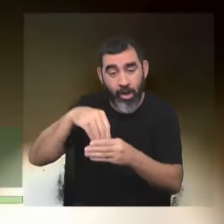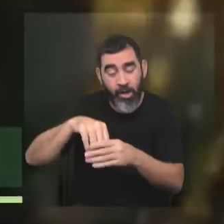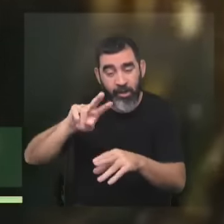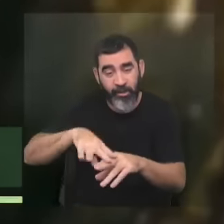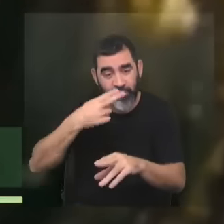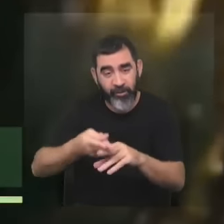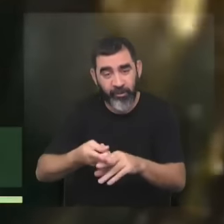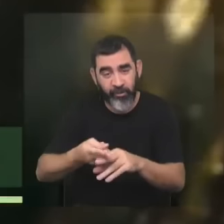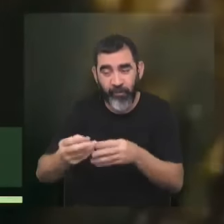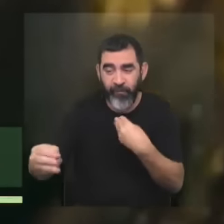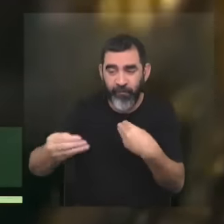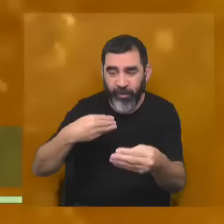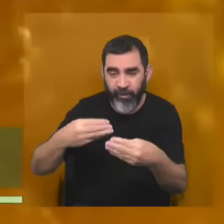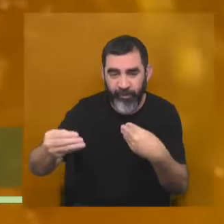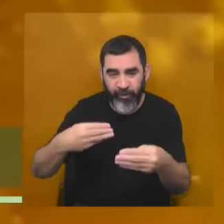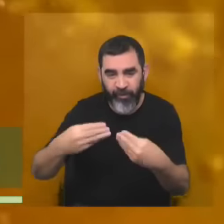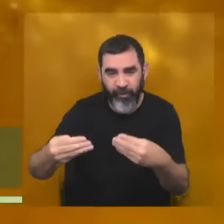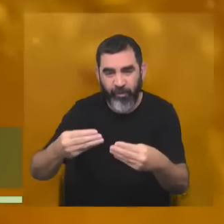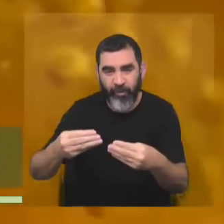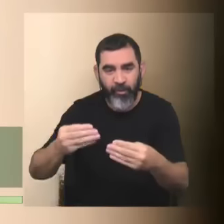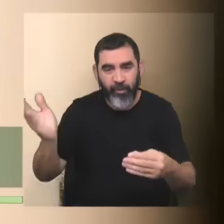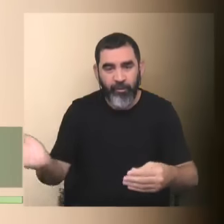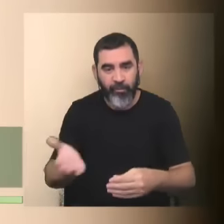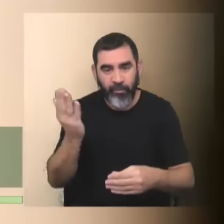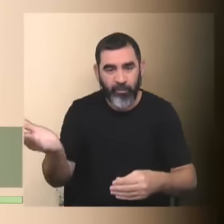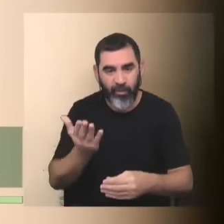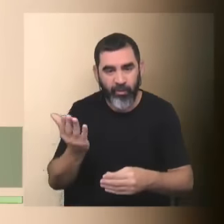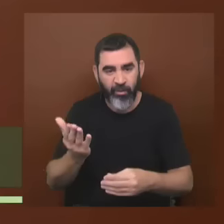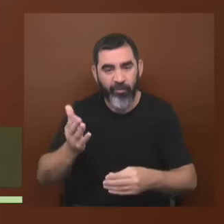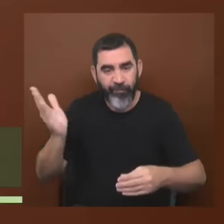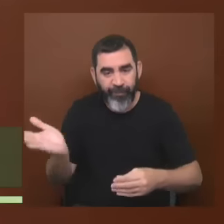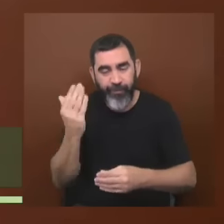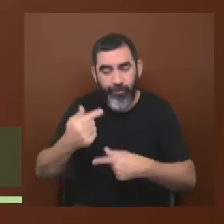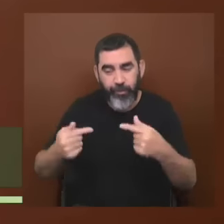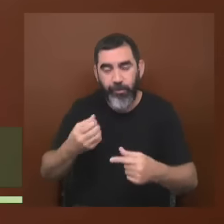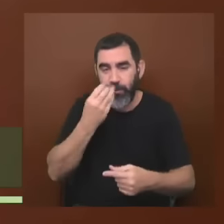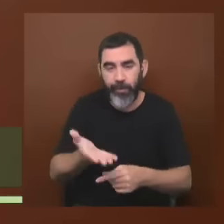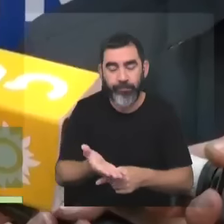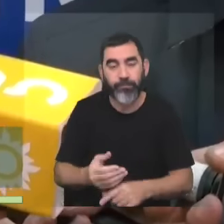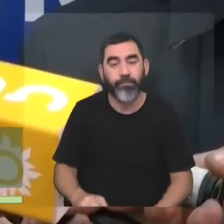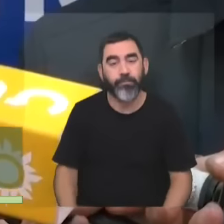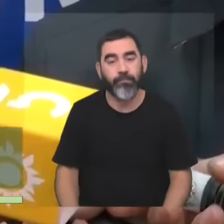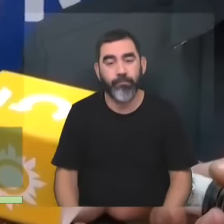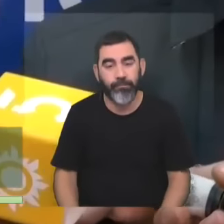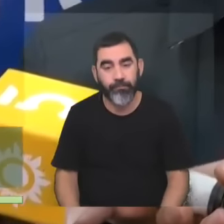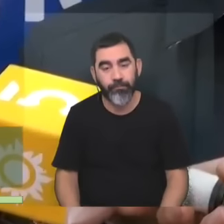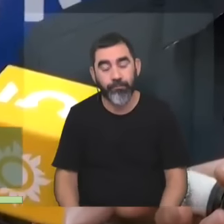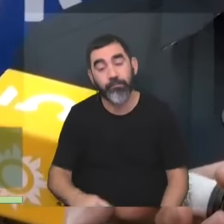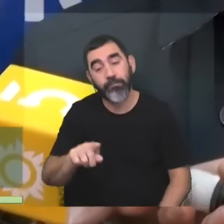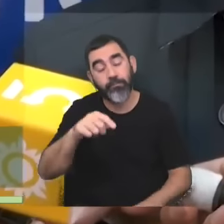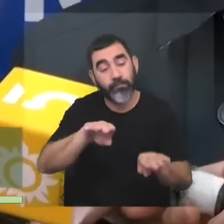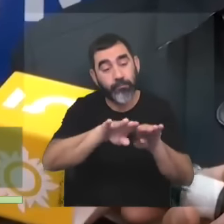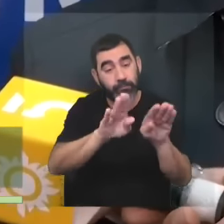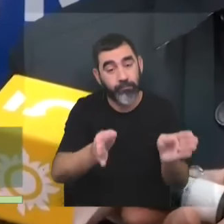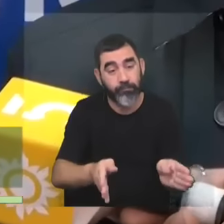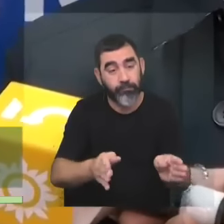empresa mayores flexibilidad en en la línea de producción mayor productividad etcétera etcétera y la segunda mesa que